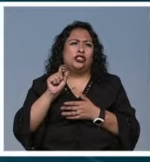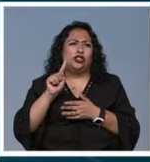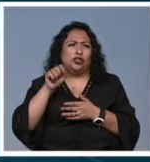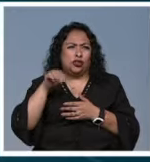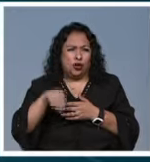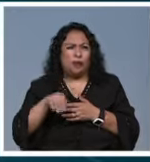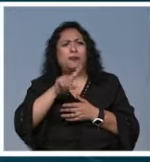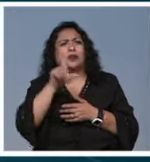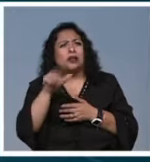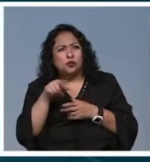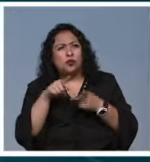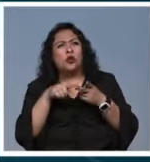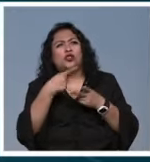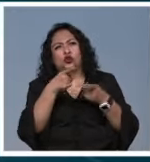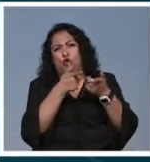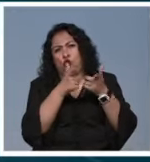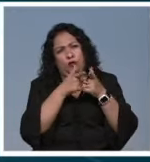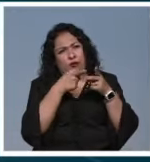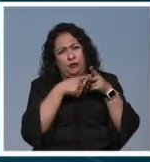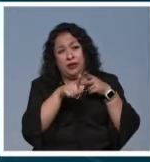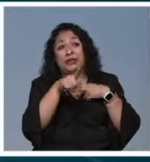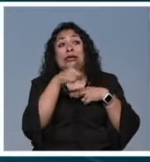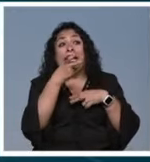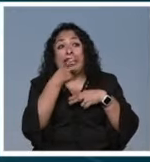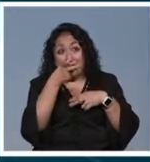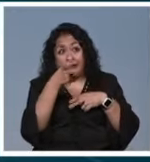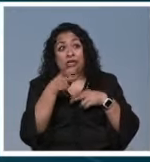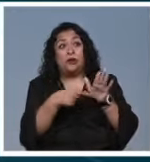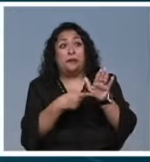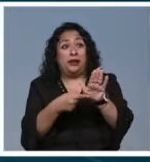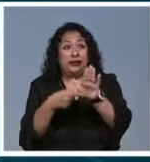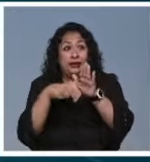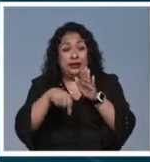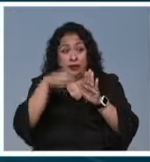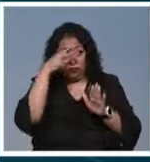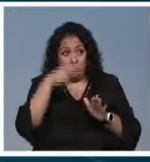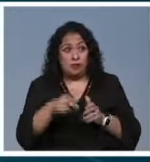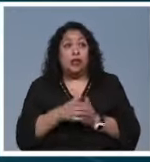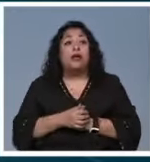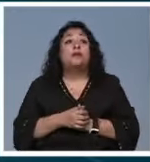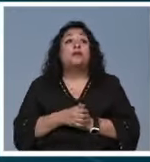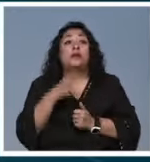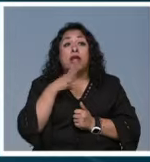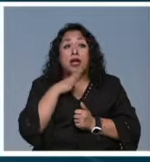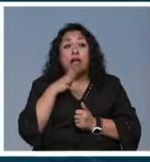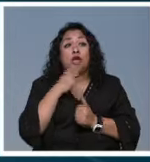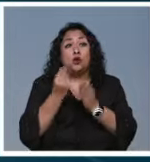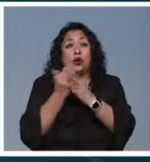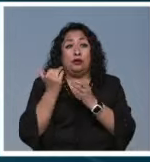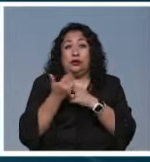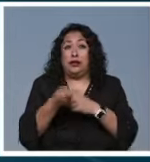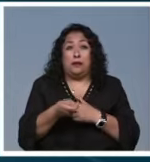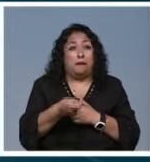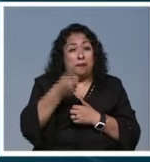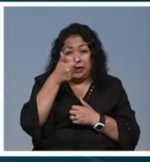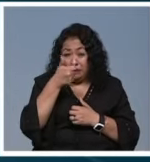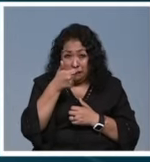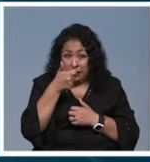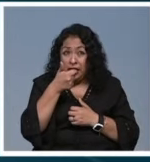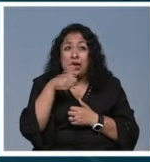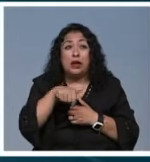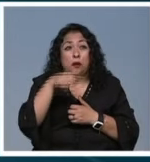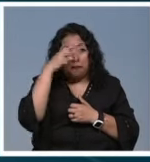después empezó su propia compañía y es precisamente lo que vamos a presentar en México. Tenemos piezas que se estrenan por primera vez